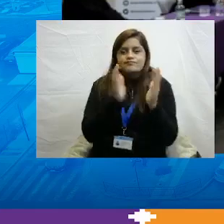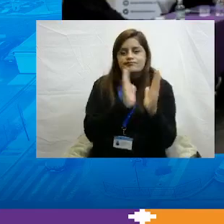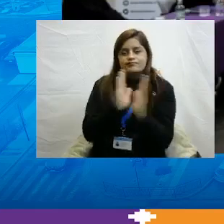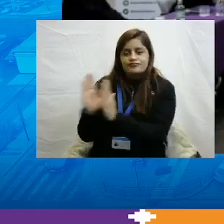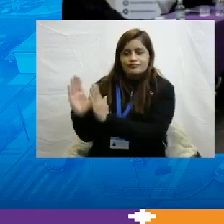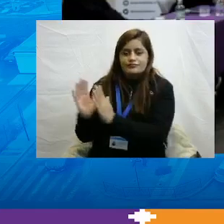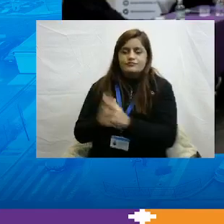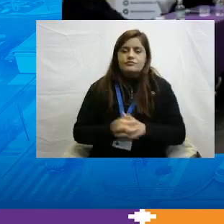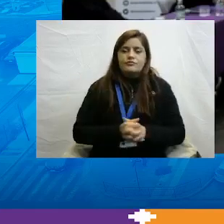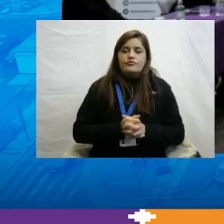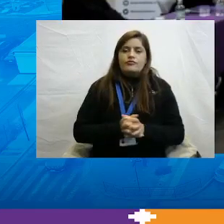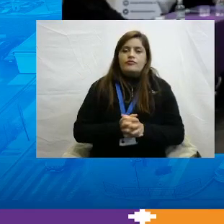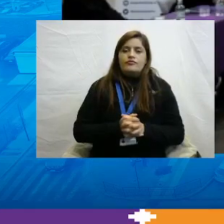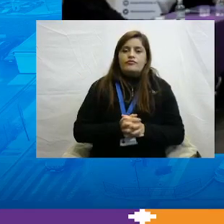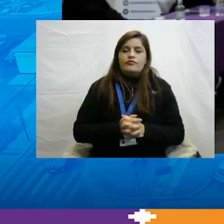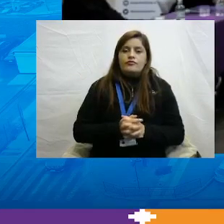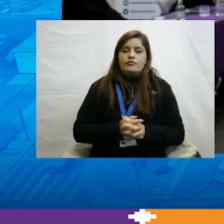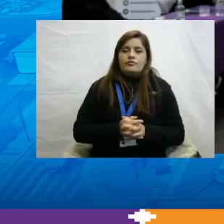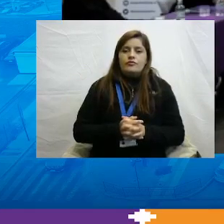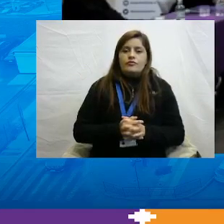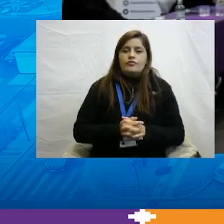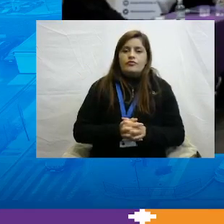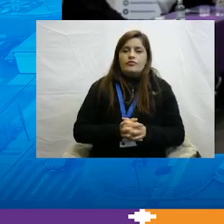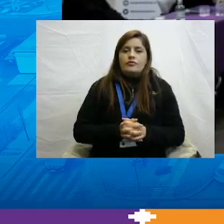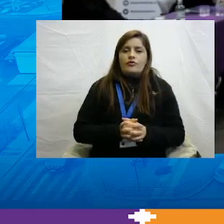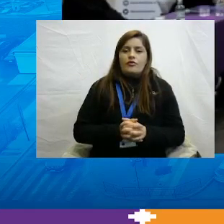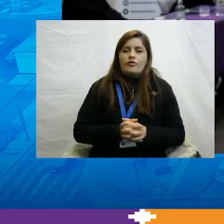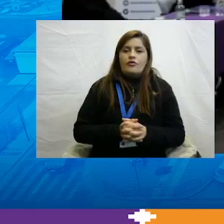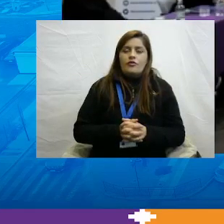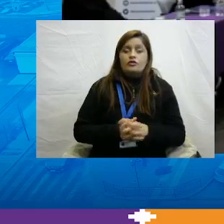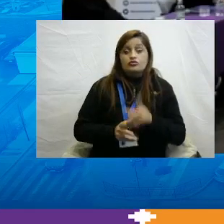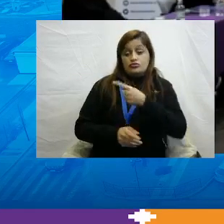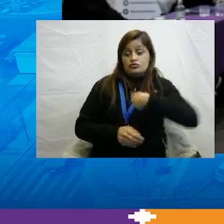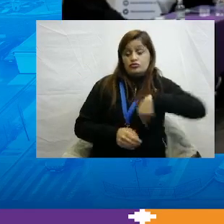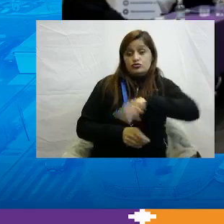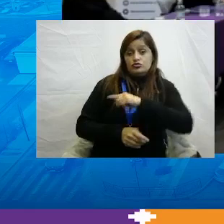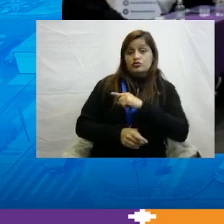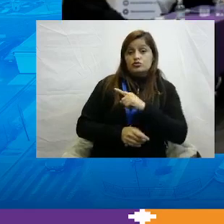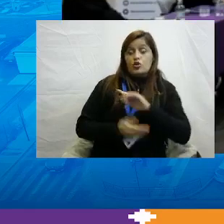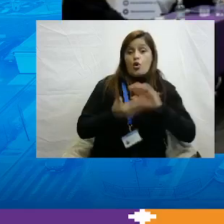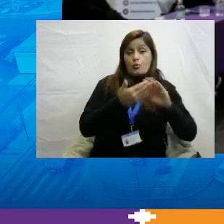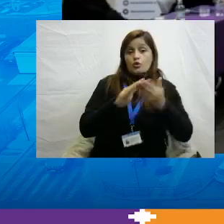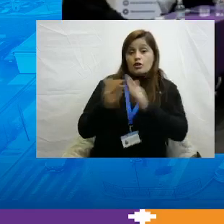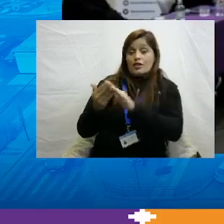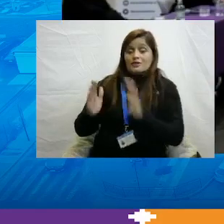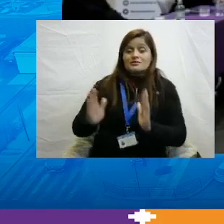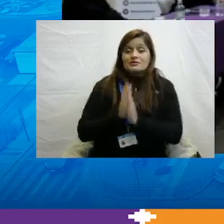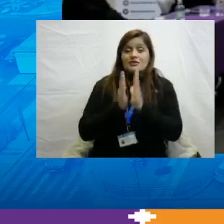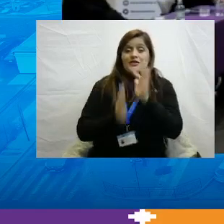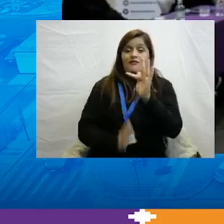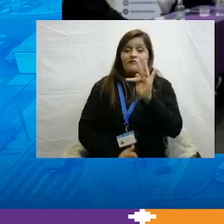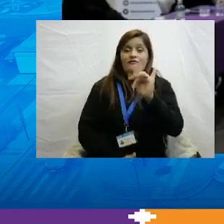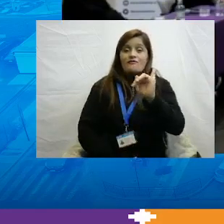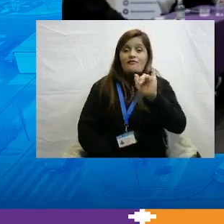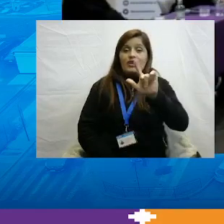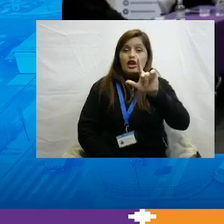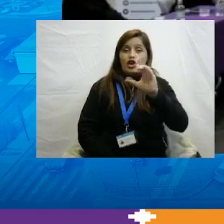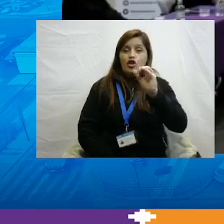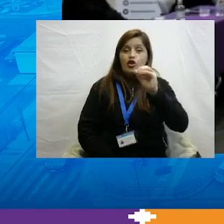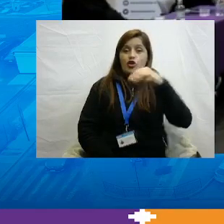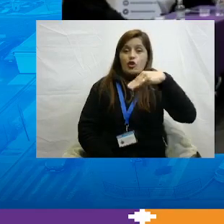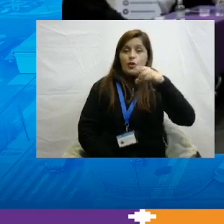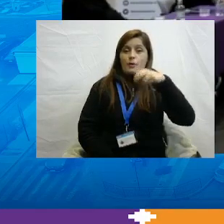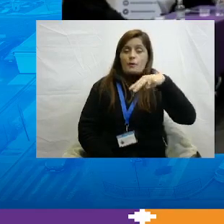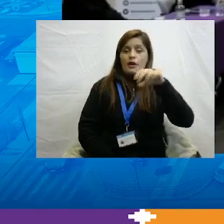el reciclaje móvil que le llaman. Nosotros en nuestra comunidad de Santa Filomena lo encontramos pero